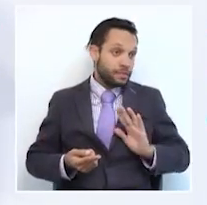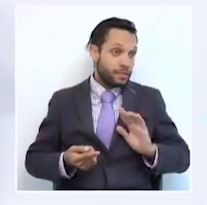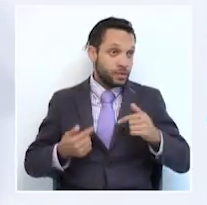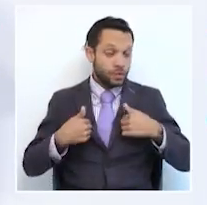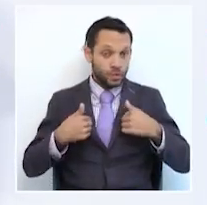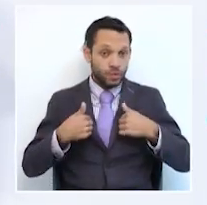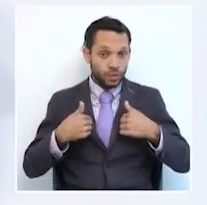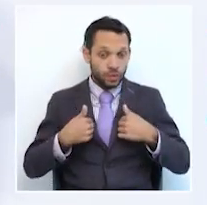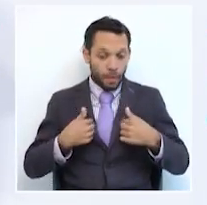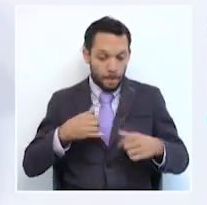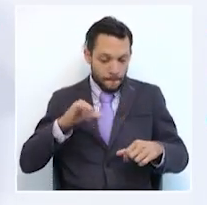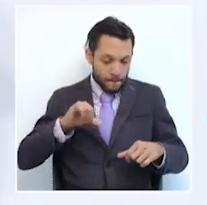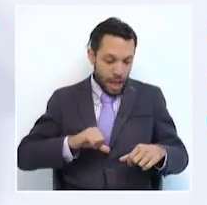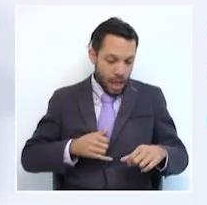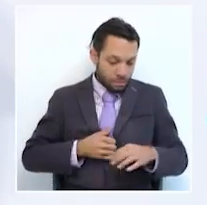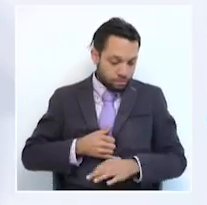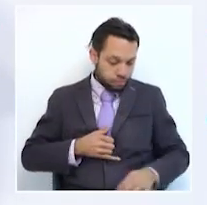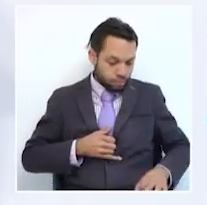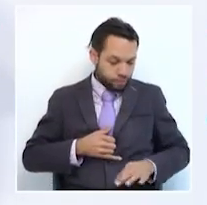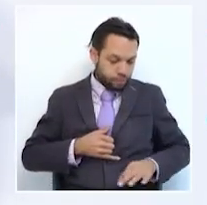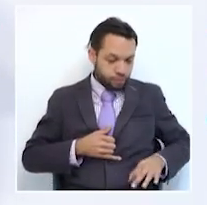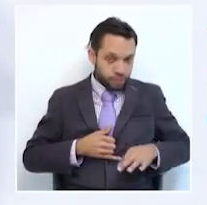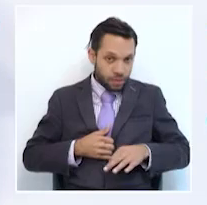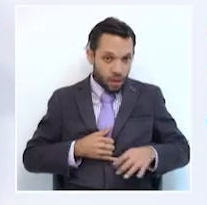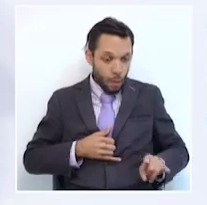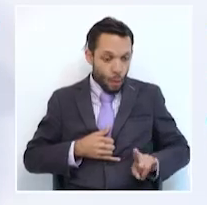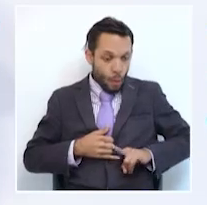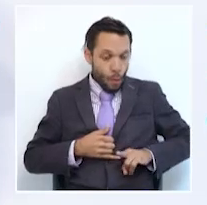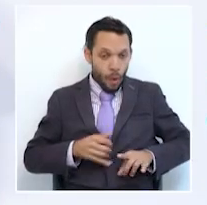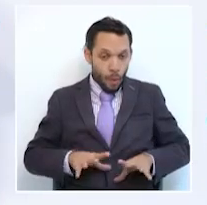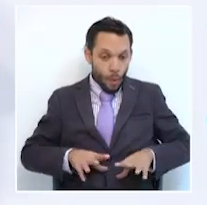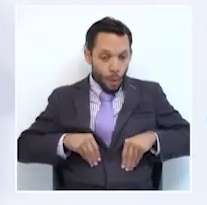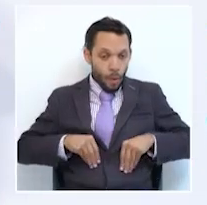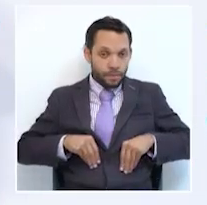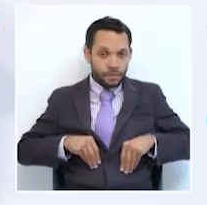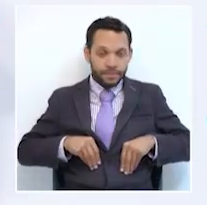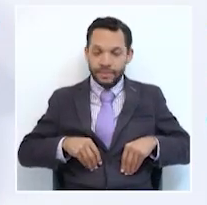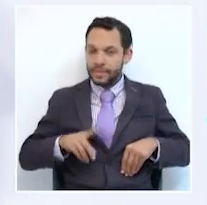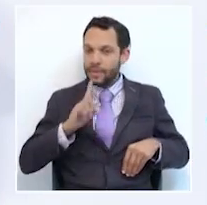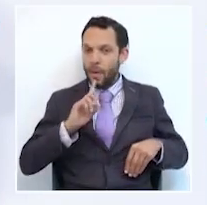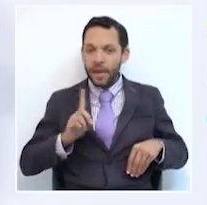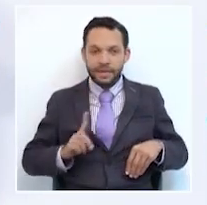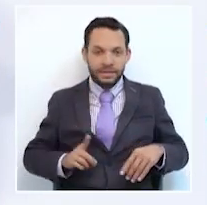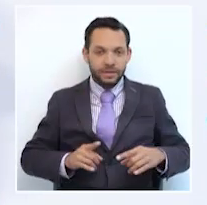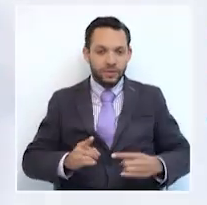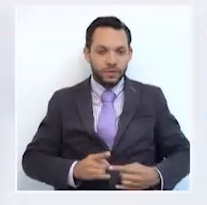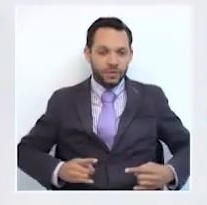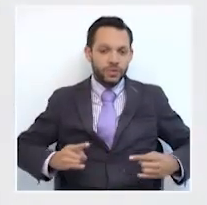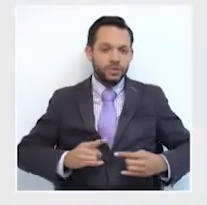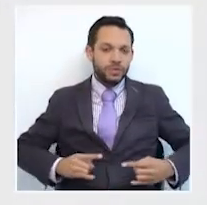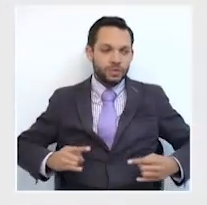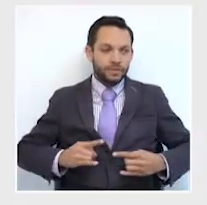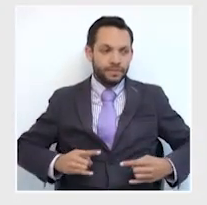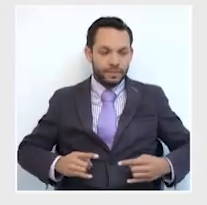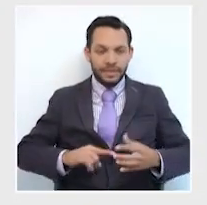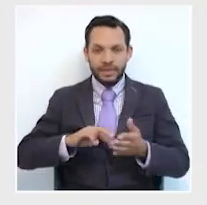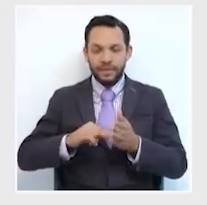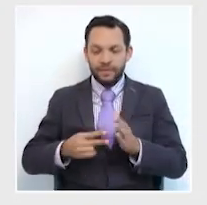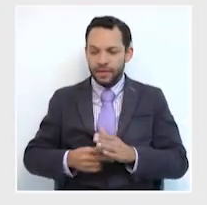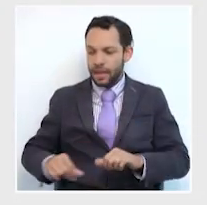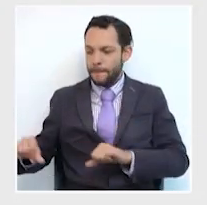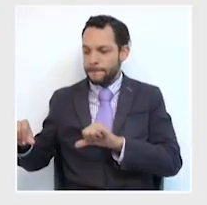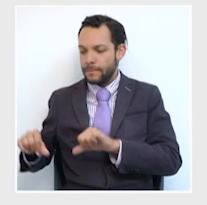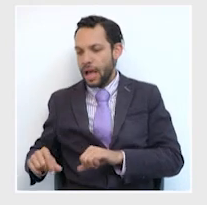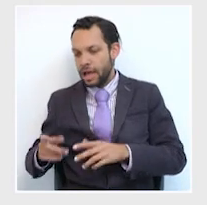flora intestinal yo no absorbe bien los alimentos hay una enfermedad que se llama síndrome de mala absorción intestinal